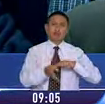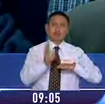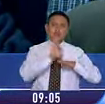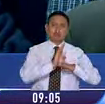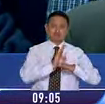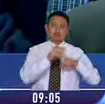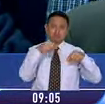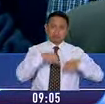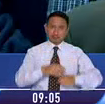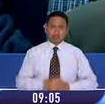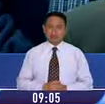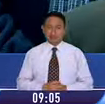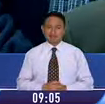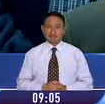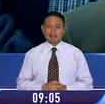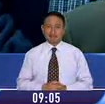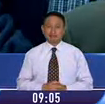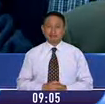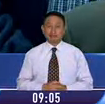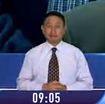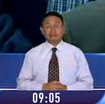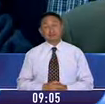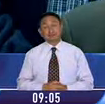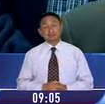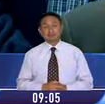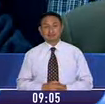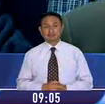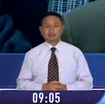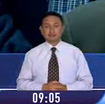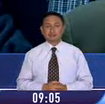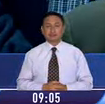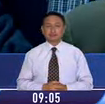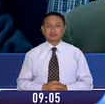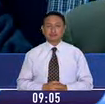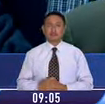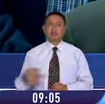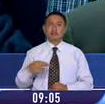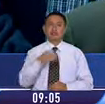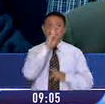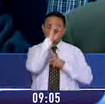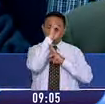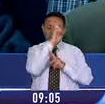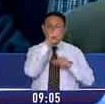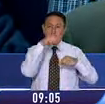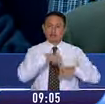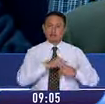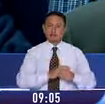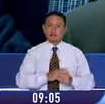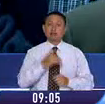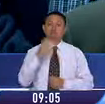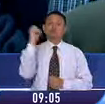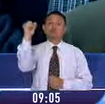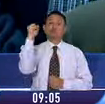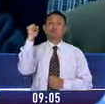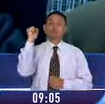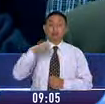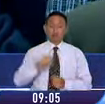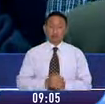Asamblea Nacional, siendo producto del voto popular, sino para respetar el Estado de Derecho,